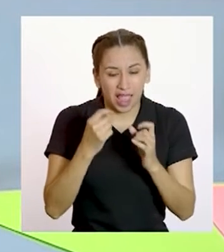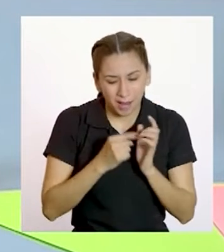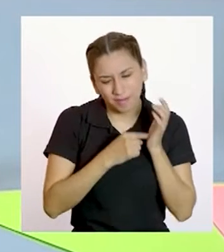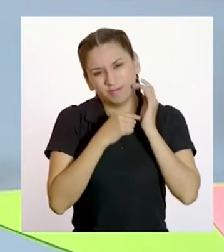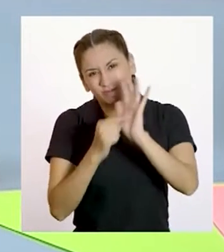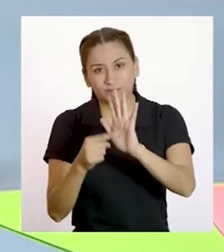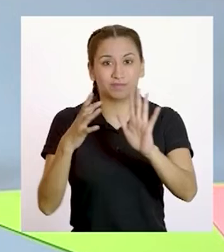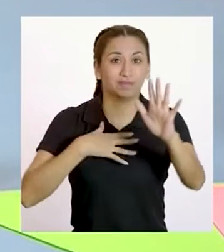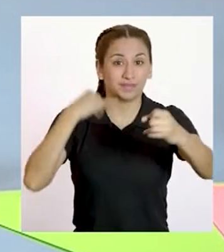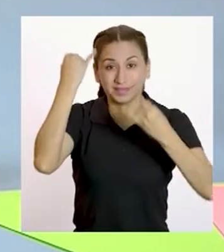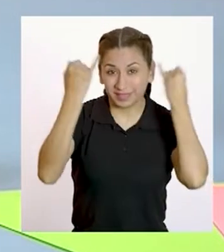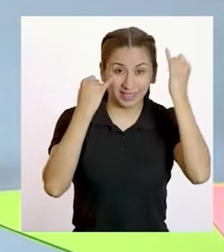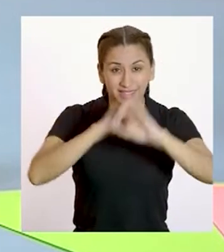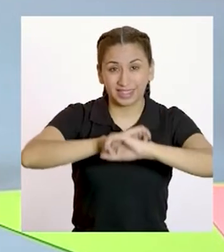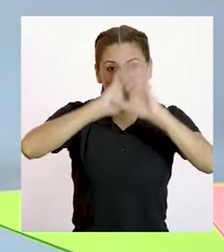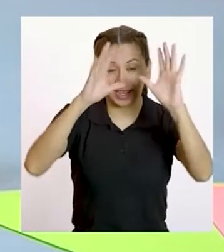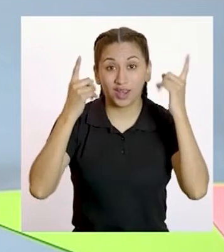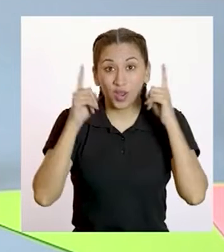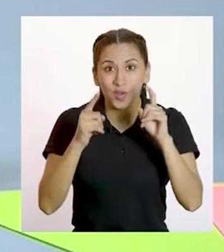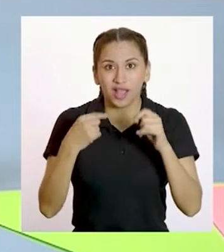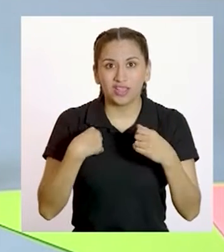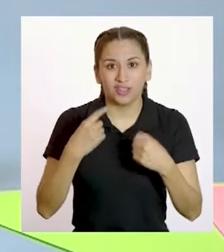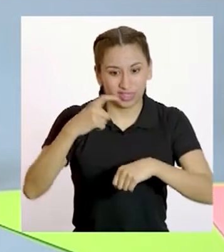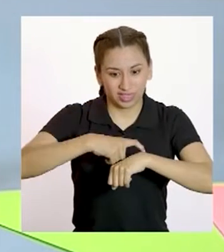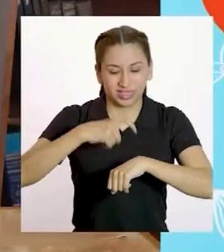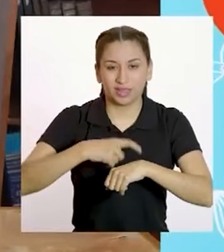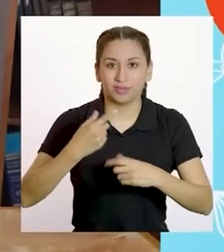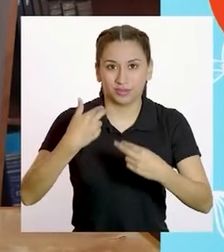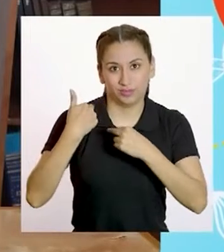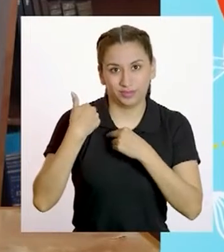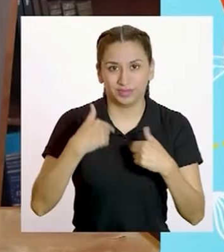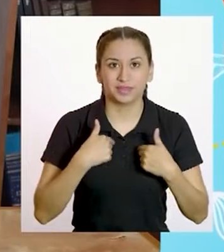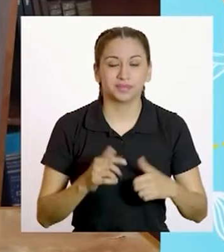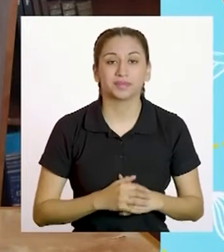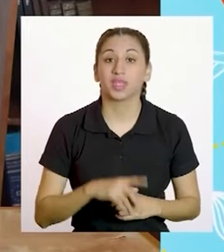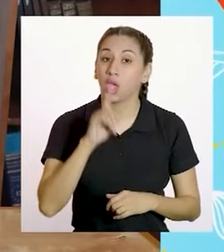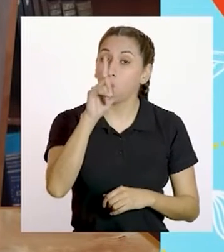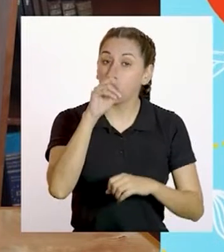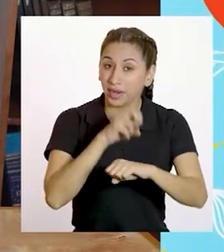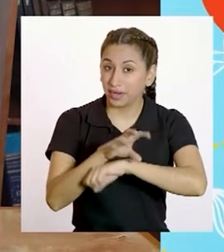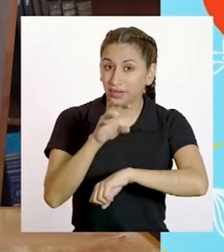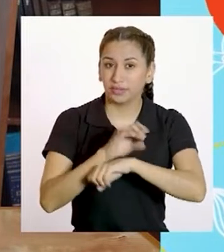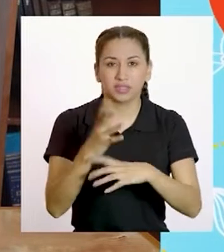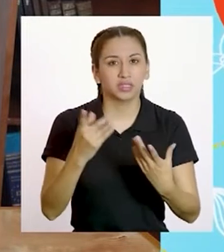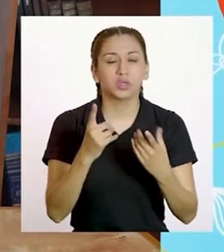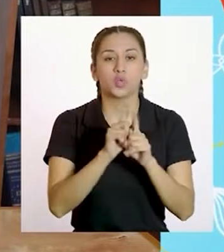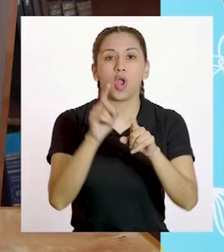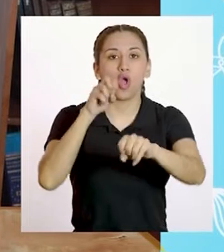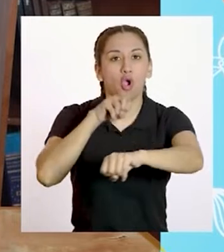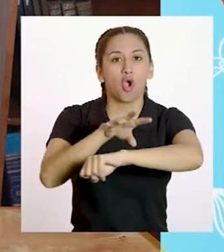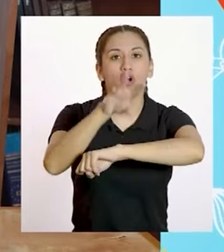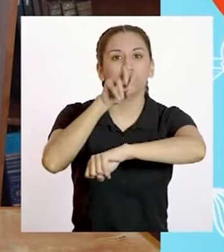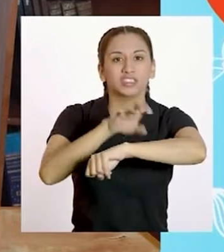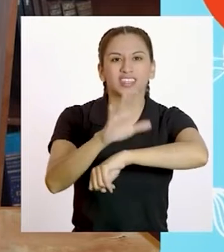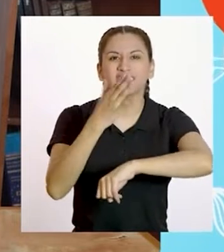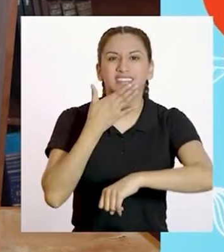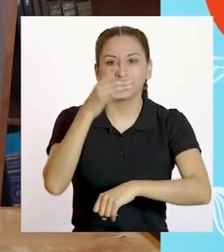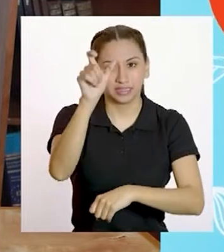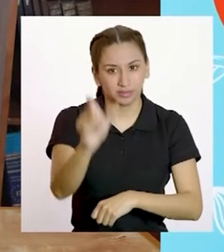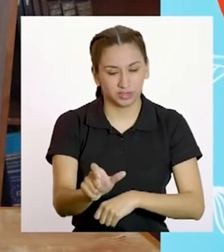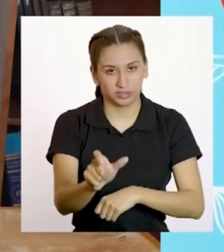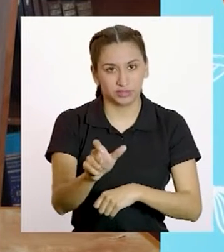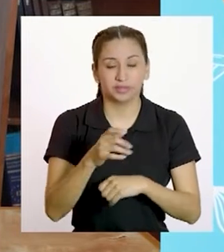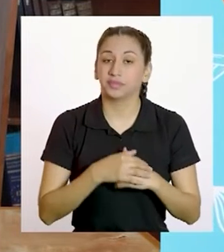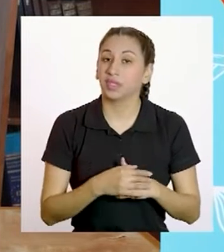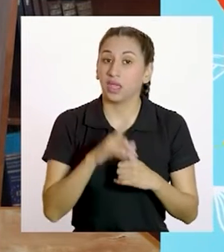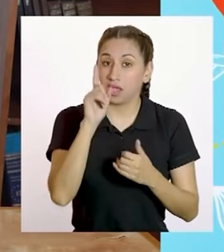mis ideas claras cuando llegue el momento. Una recomendación puede ser comprendida como un consejo que se le da a